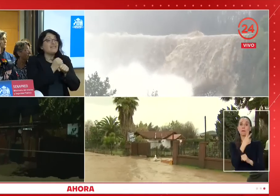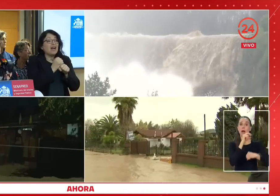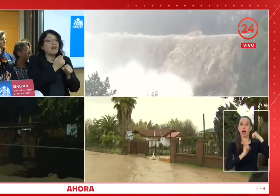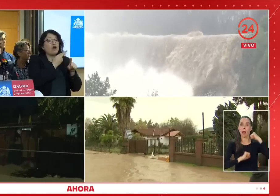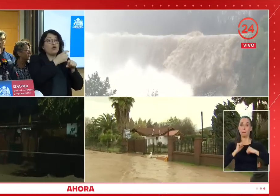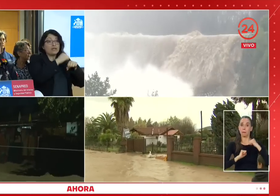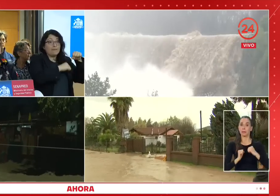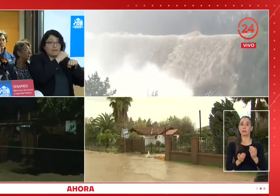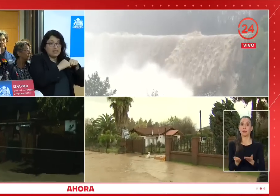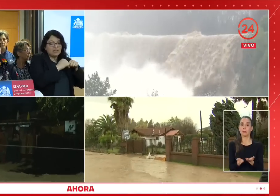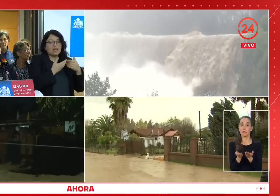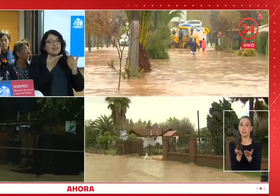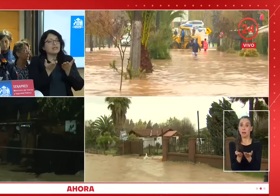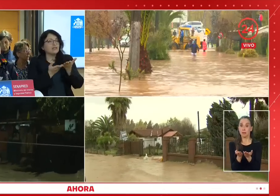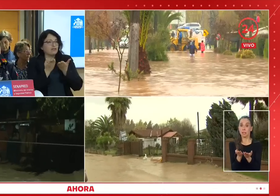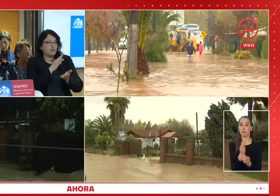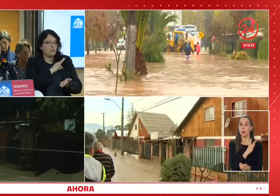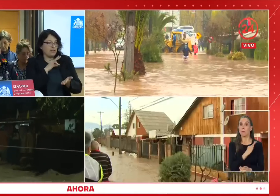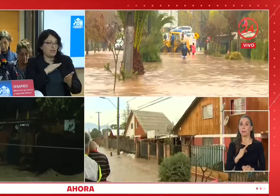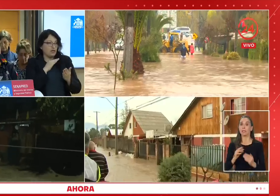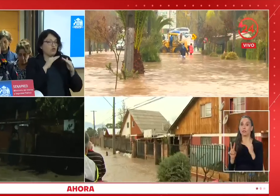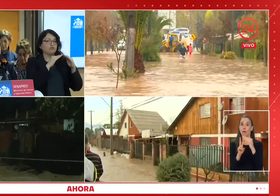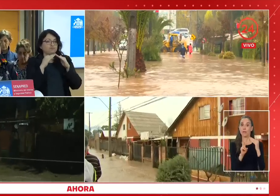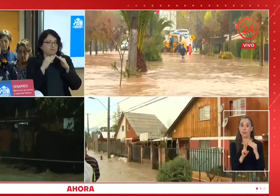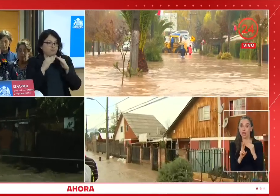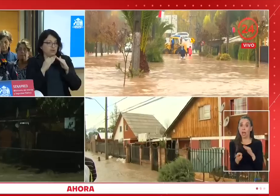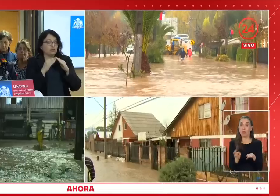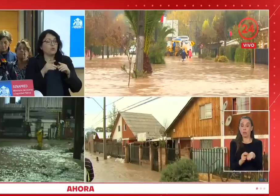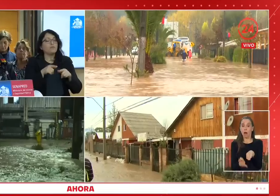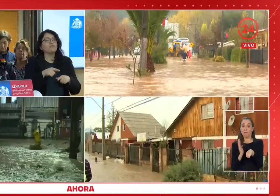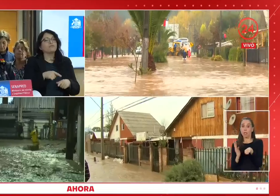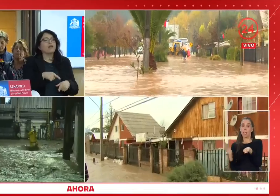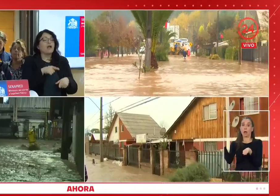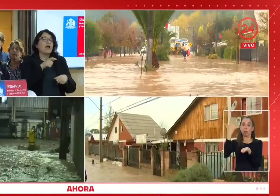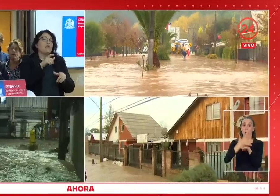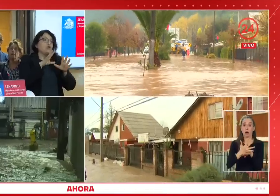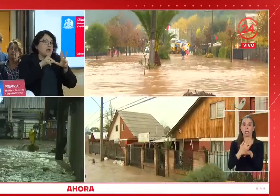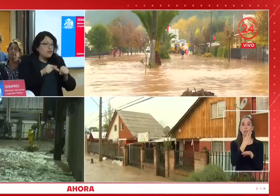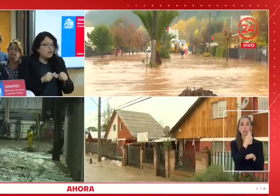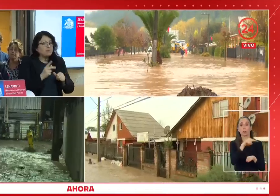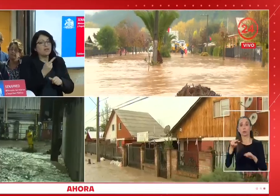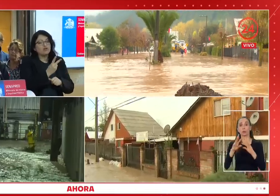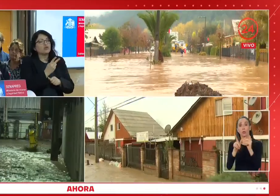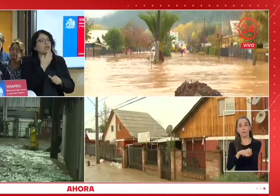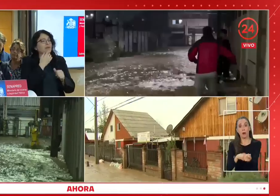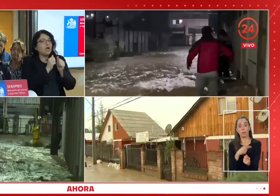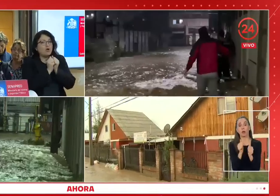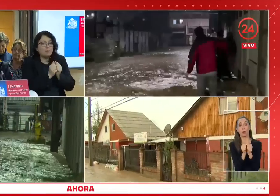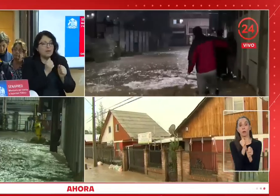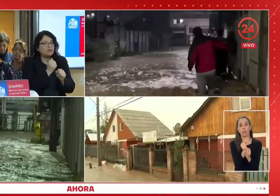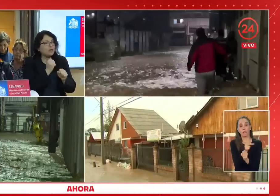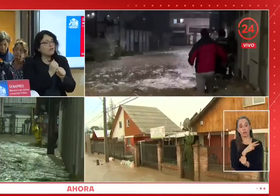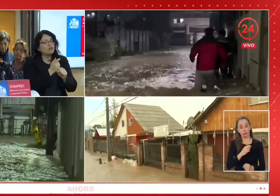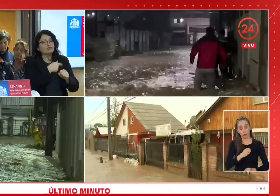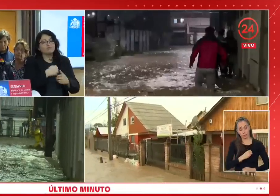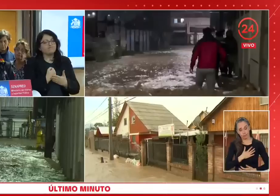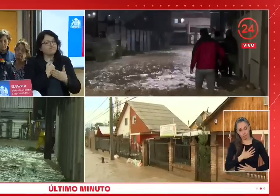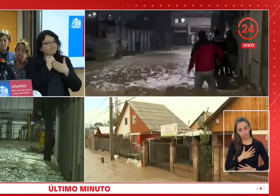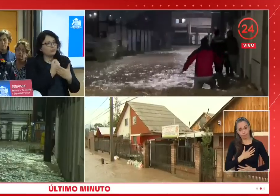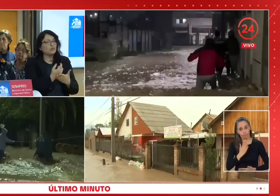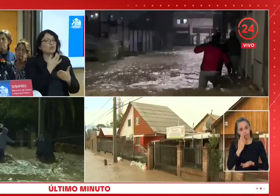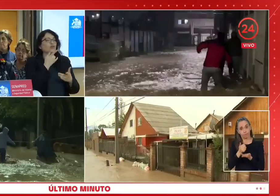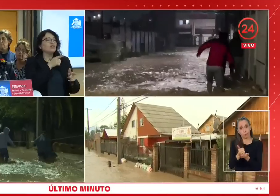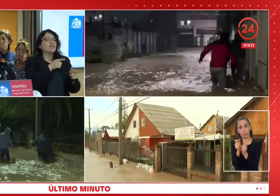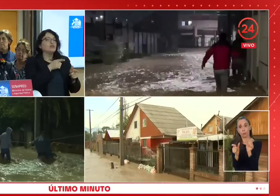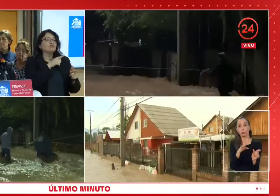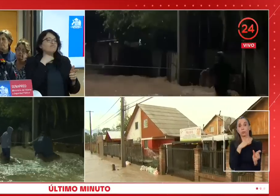que le presta Servicios al Ministerio de vivienda y urbanismo a su familia a sus colegas de trabajo nuestra solidaridad por